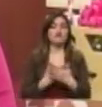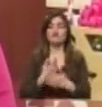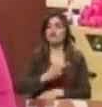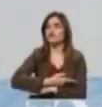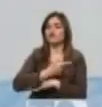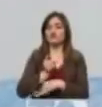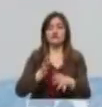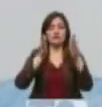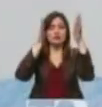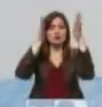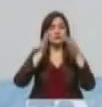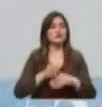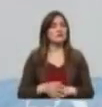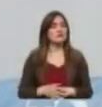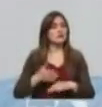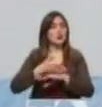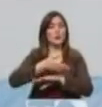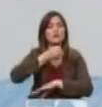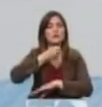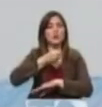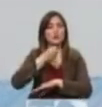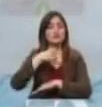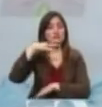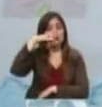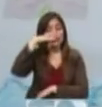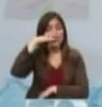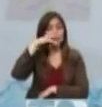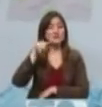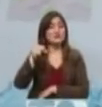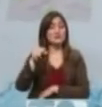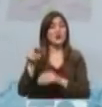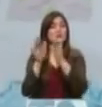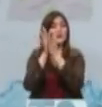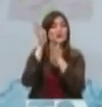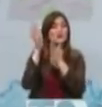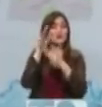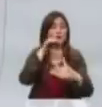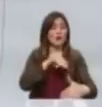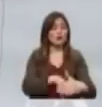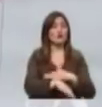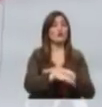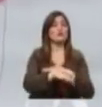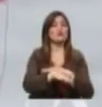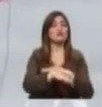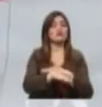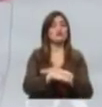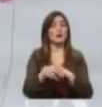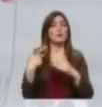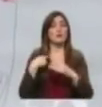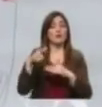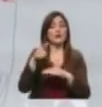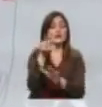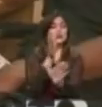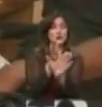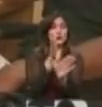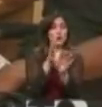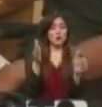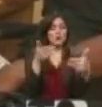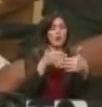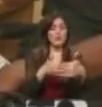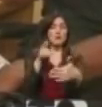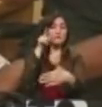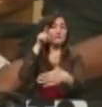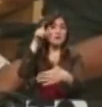de problemática. Luego de las entrevistas a los pequeños, estas imágenes son archivadas en los departamentos de los psicólogos para